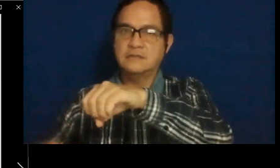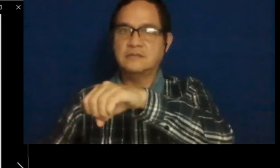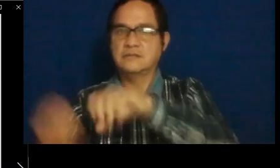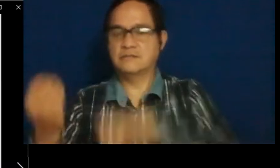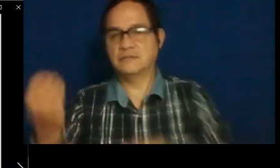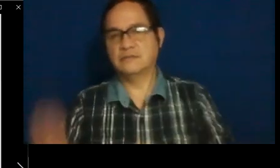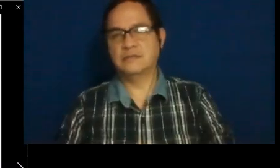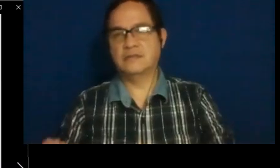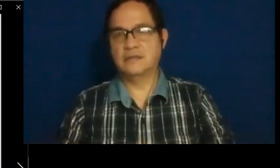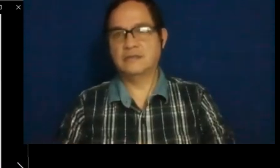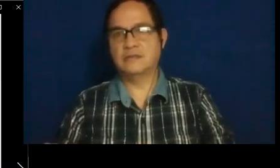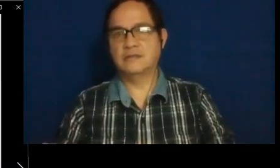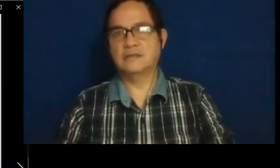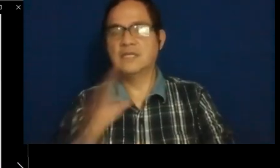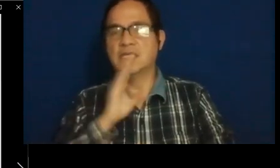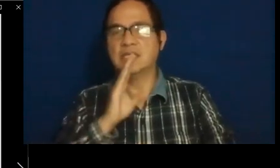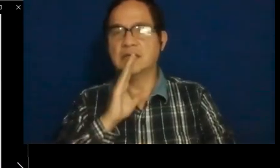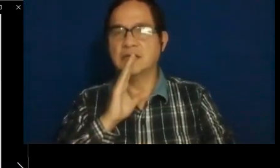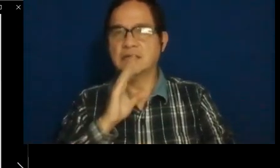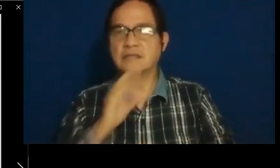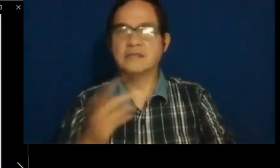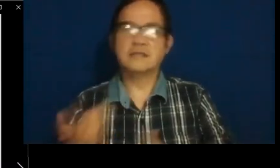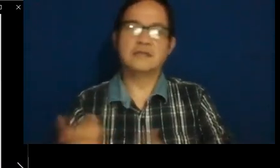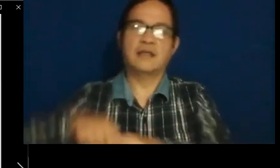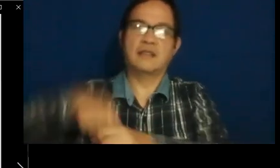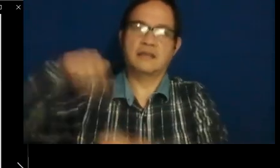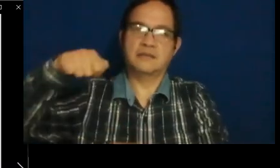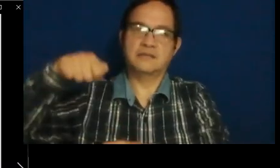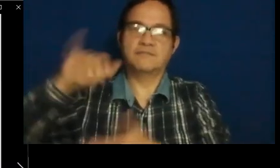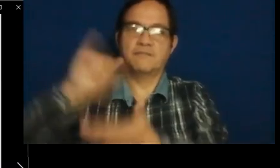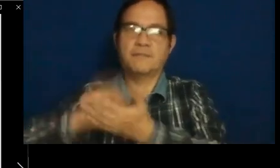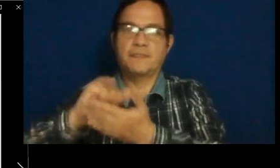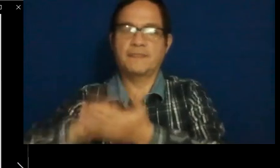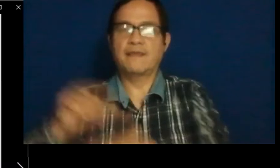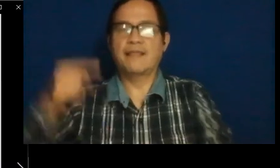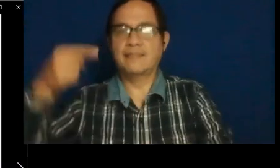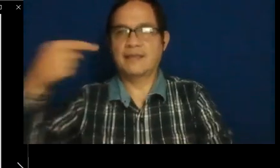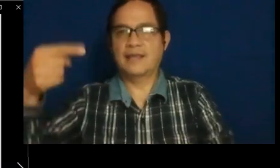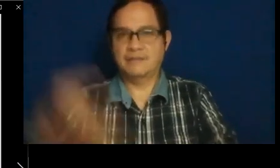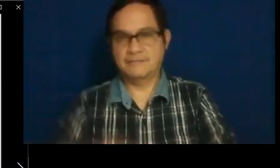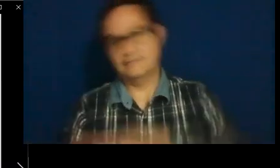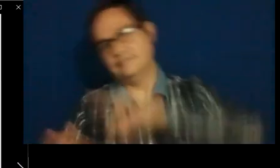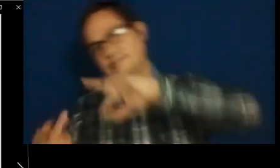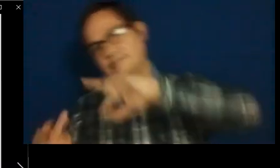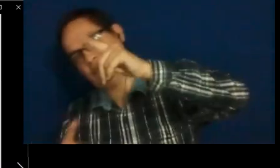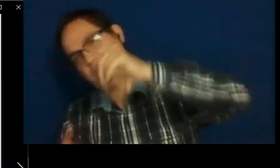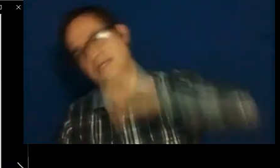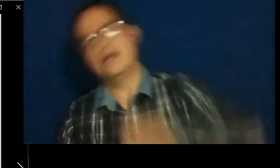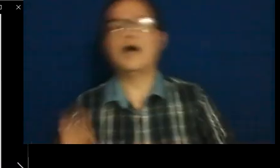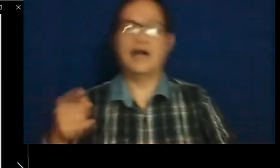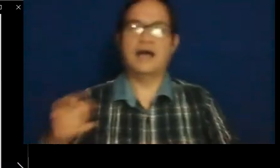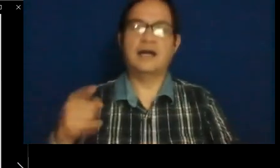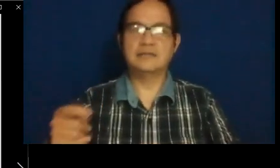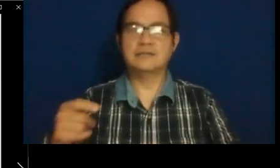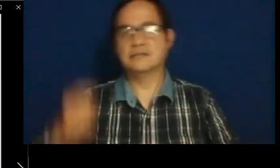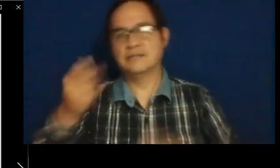aquí primero. ¿Quién se opone a ese movimiento? Pues la tensión. Entonces por esa razón la tensión va a ser negativa. Y como se está desplazando,